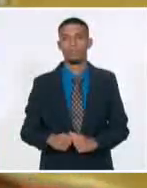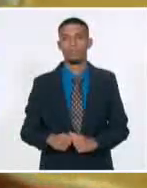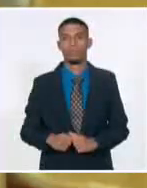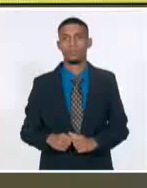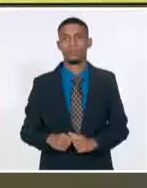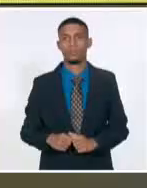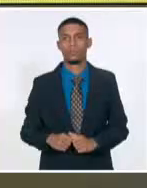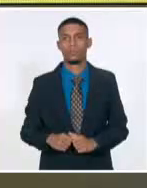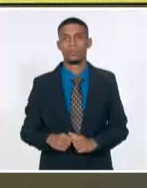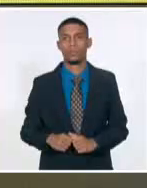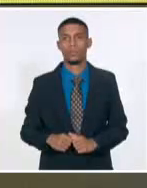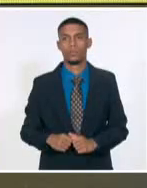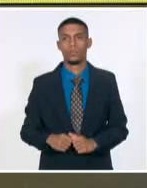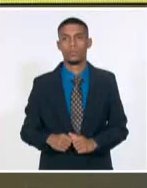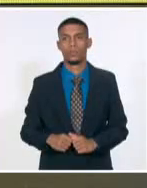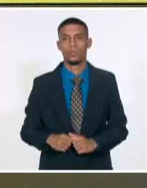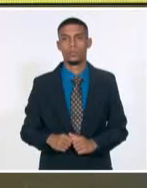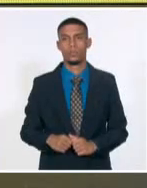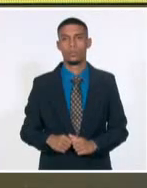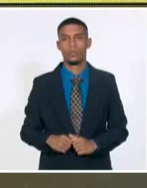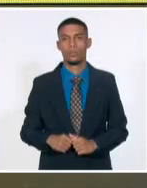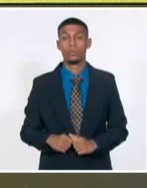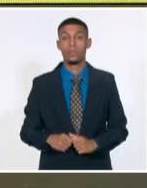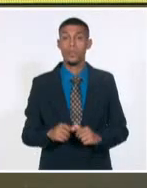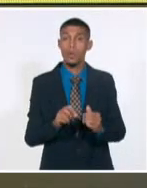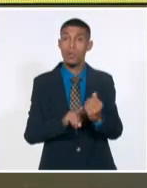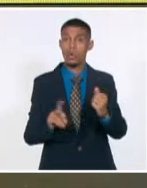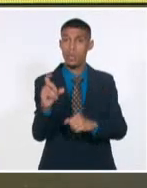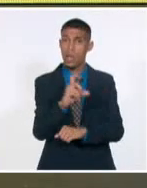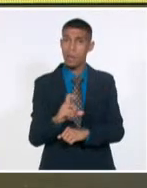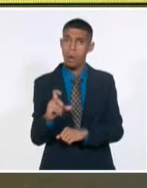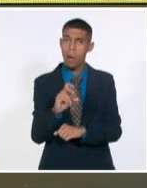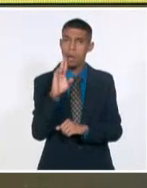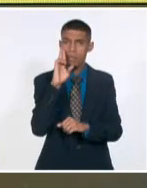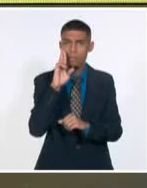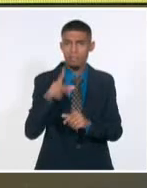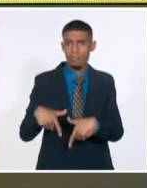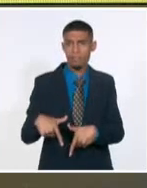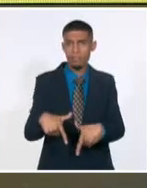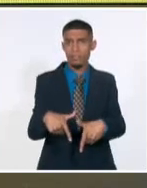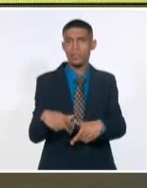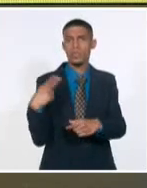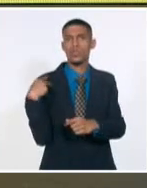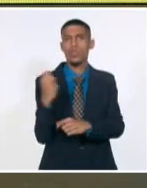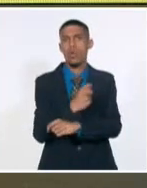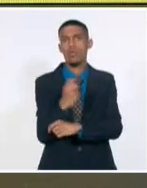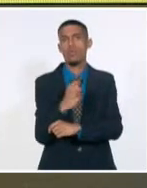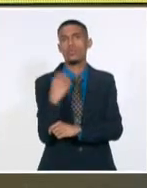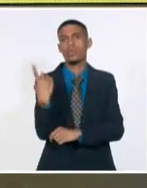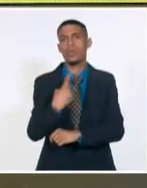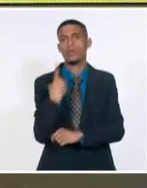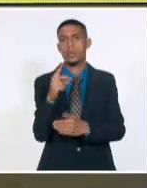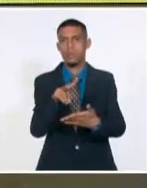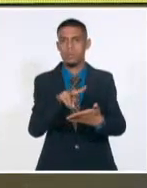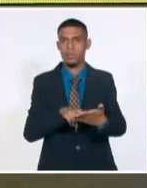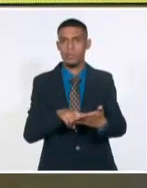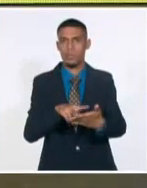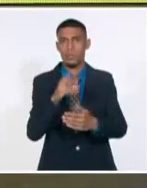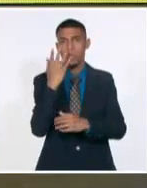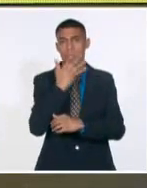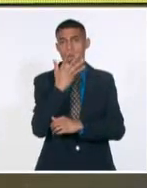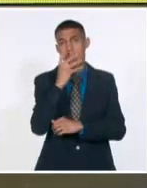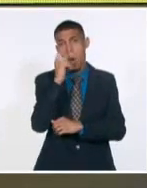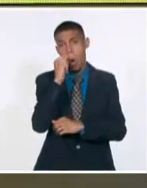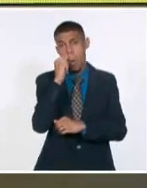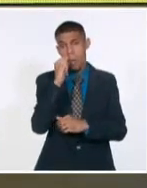Noticias. Y en Camagüey se entregó el premio del Concurso Nacional de Literatura Emilio Bayagas al escritor espirituano